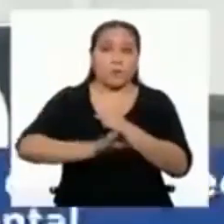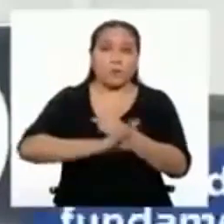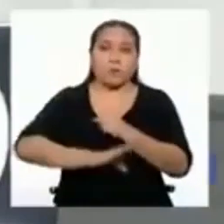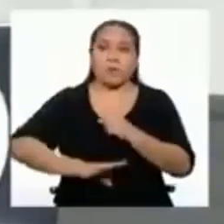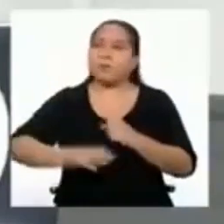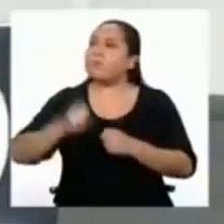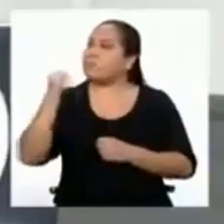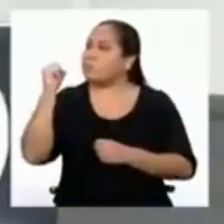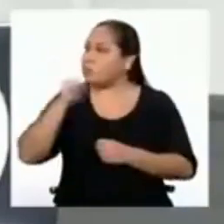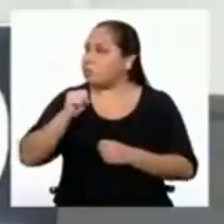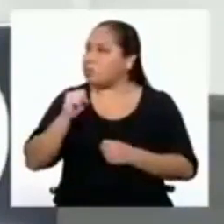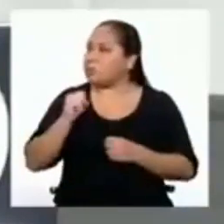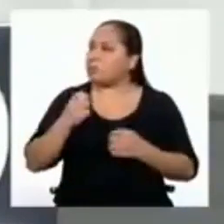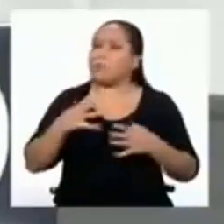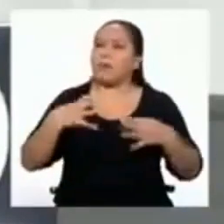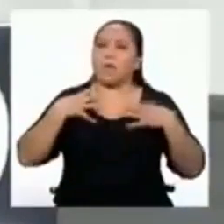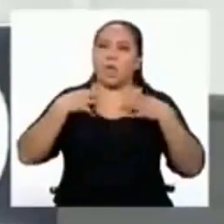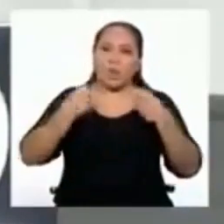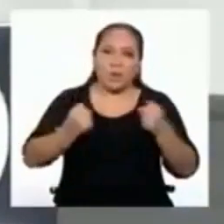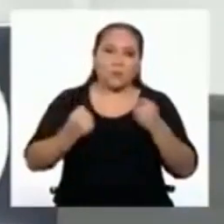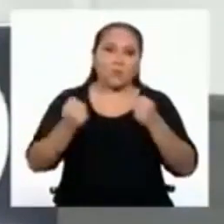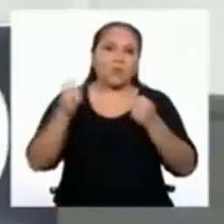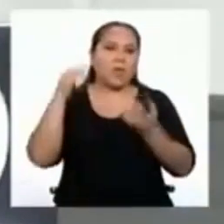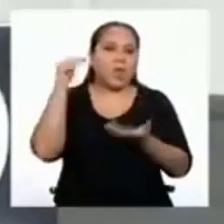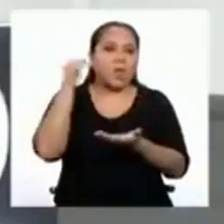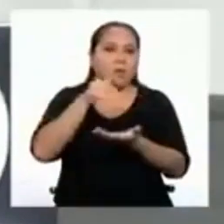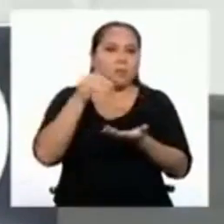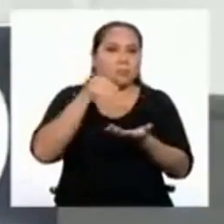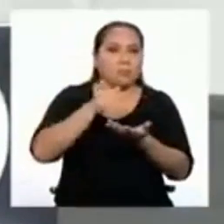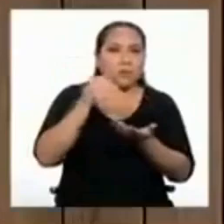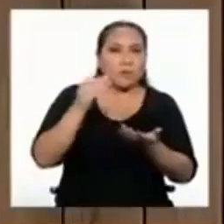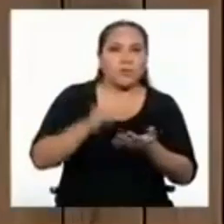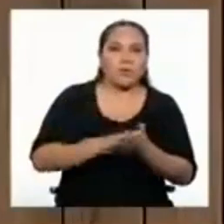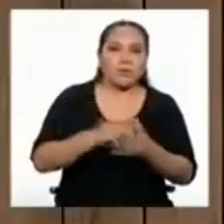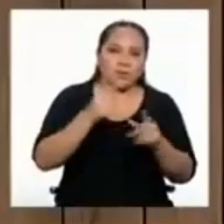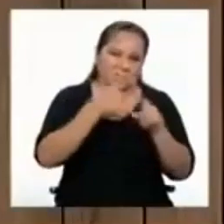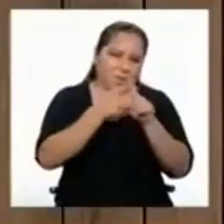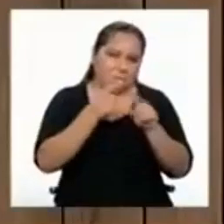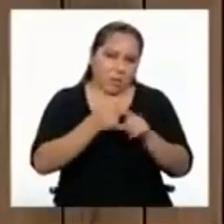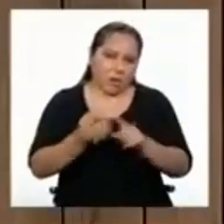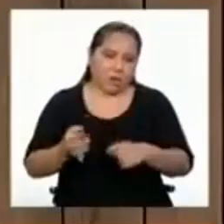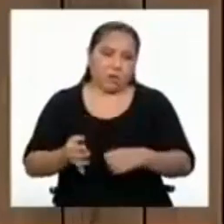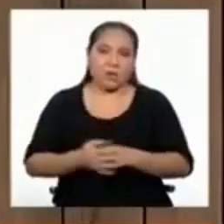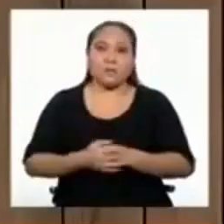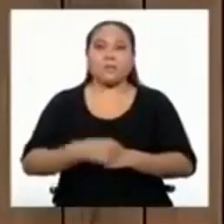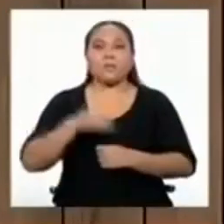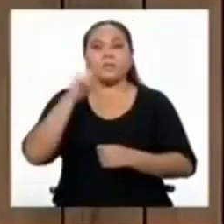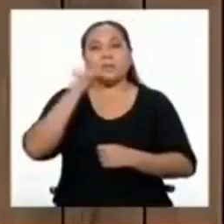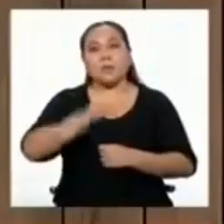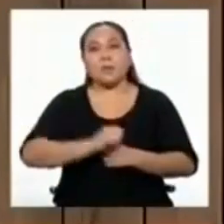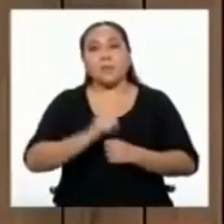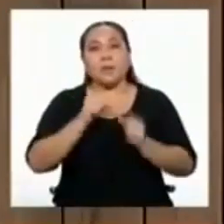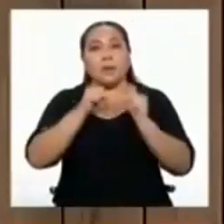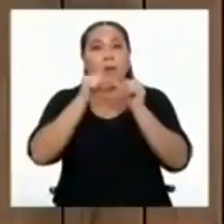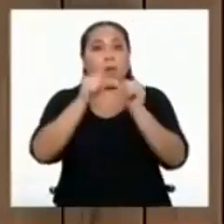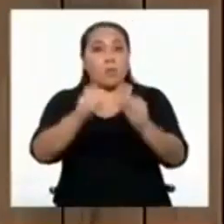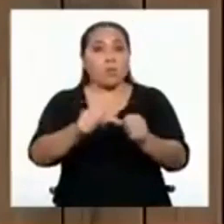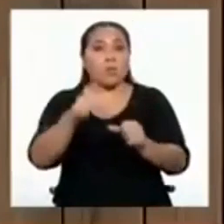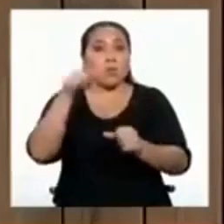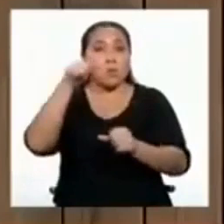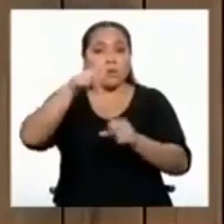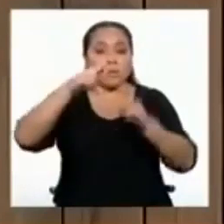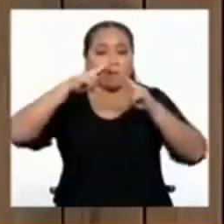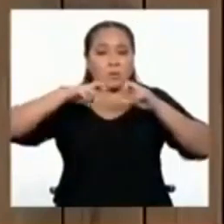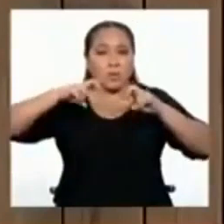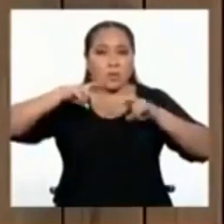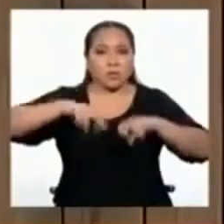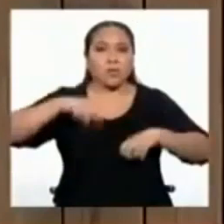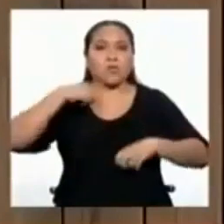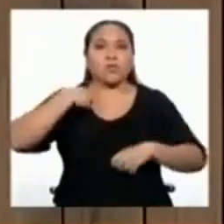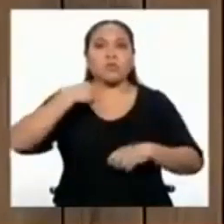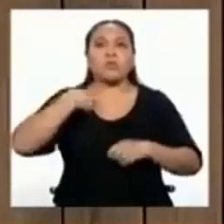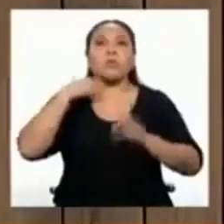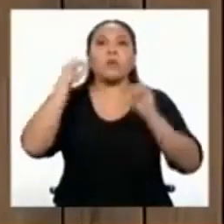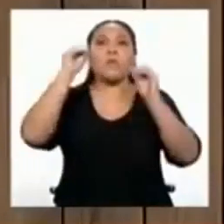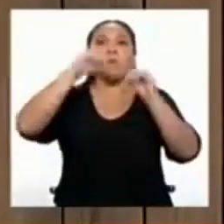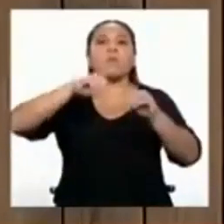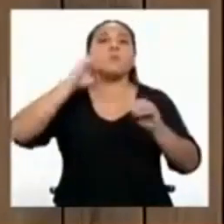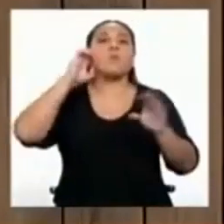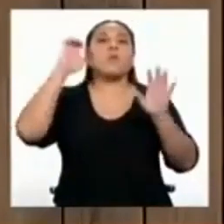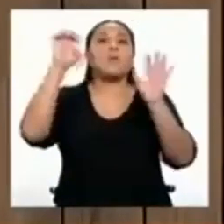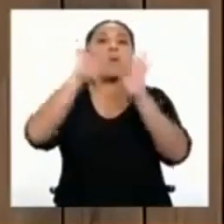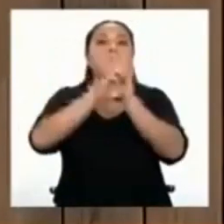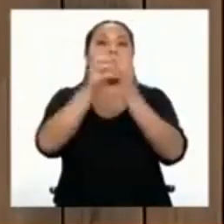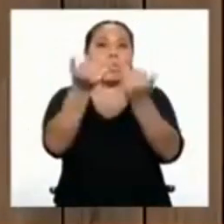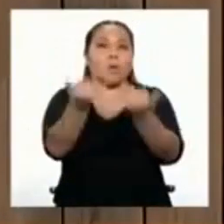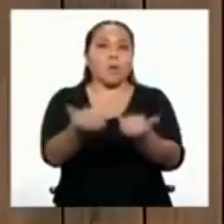es, la salud, la educación y muchos otros más. Claro. Para continuar con este análisis, te voy a poner un ejemplo